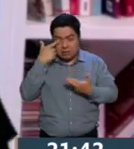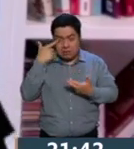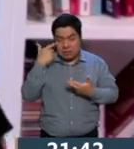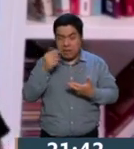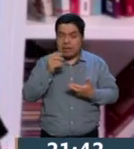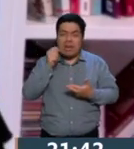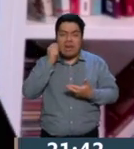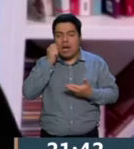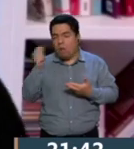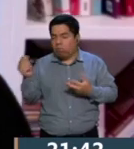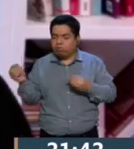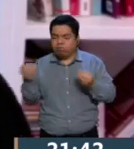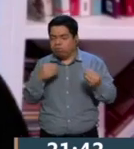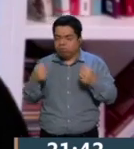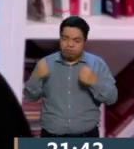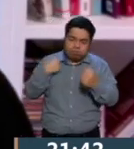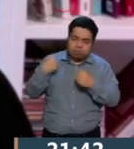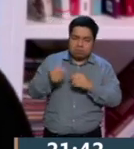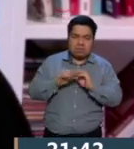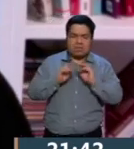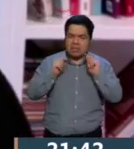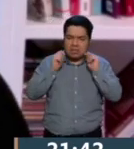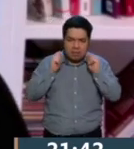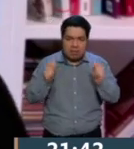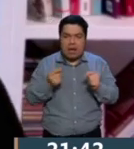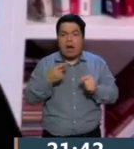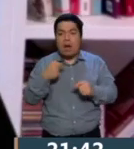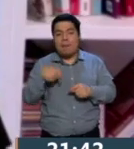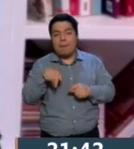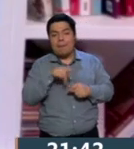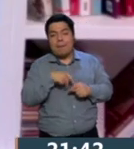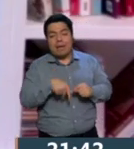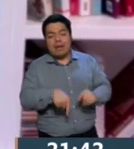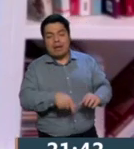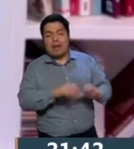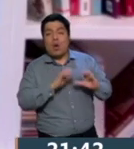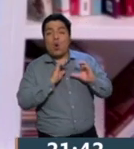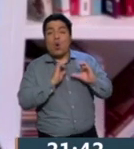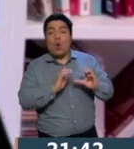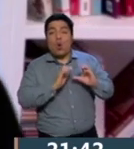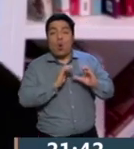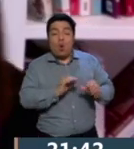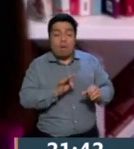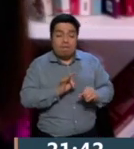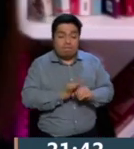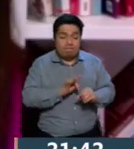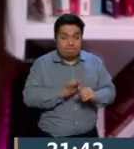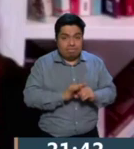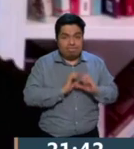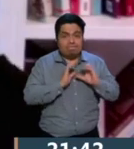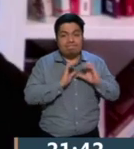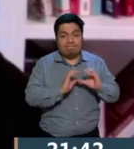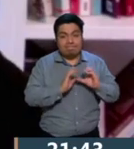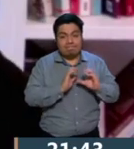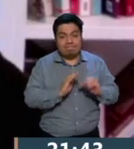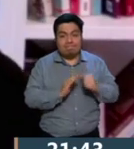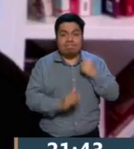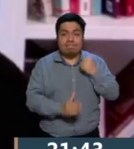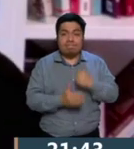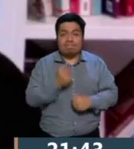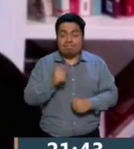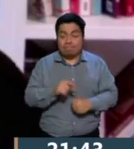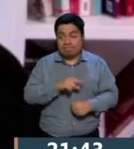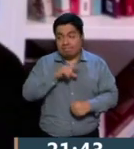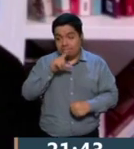no me importa que se los den a ellos, pero que sí cuiden al extremo este procedimiento, porque es una cuestión que al final